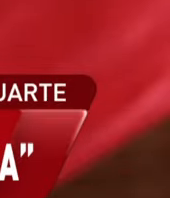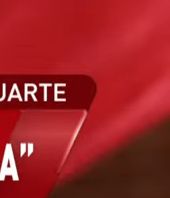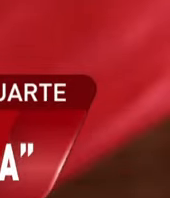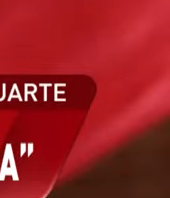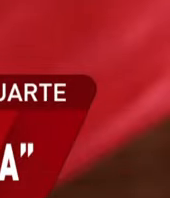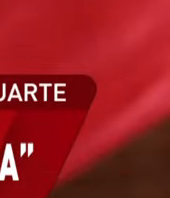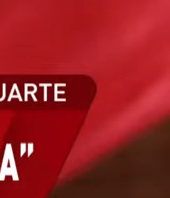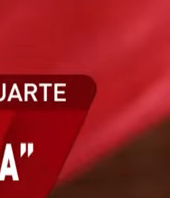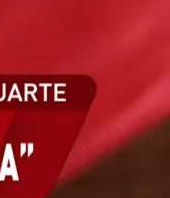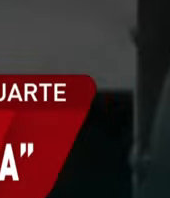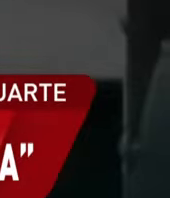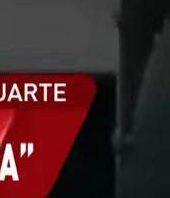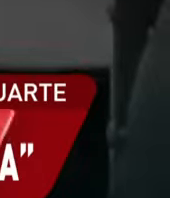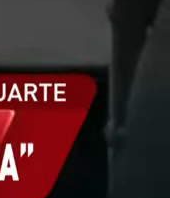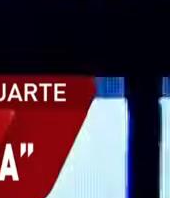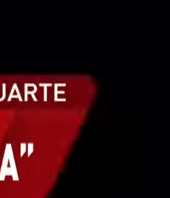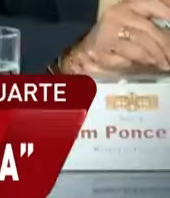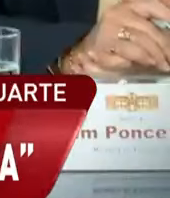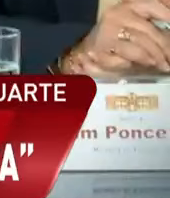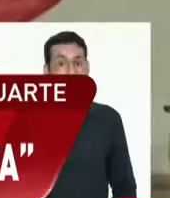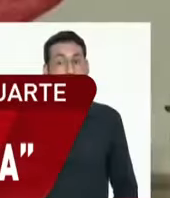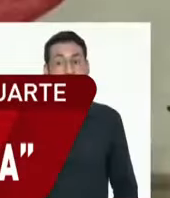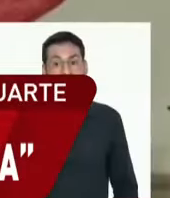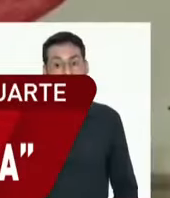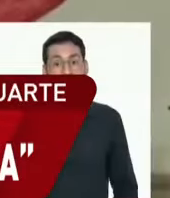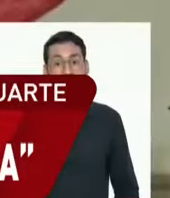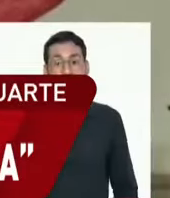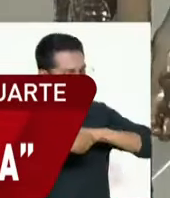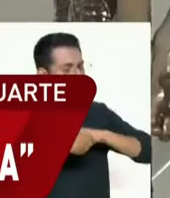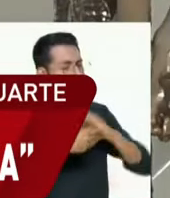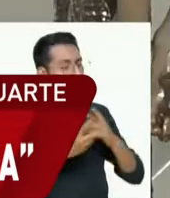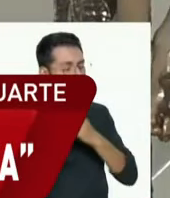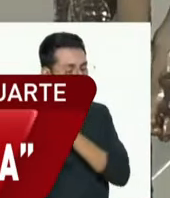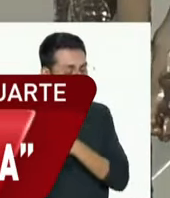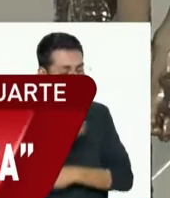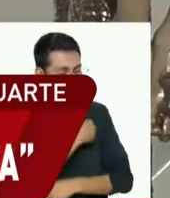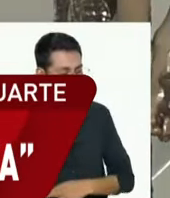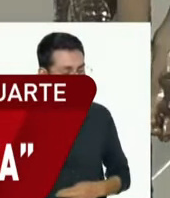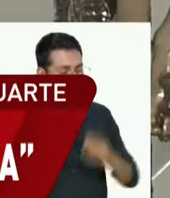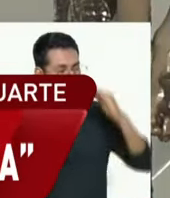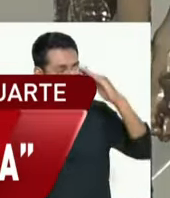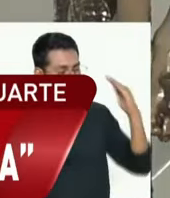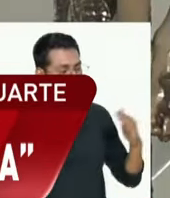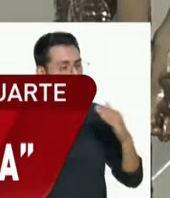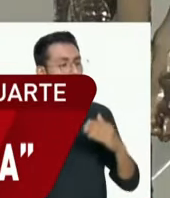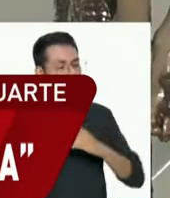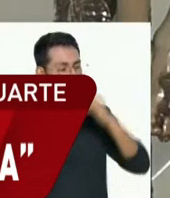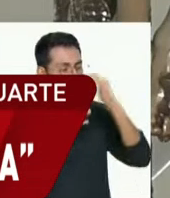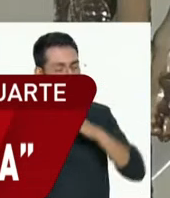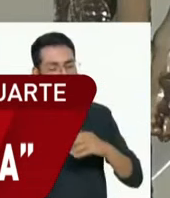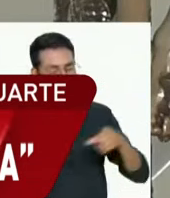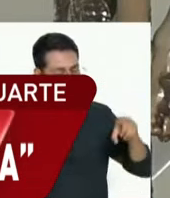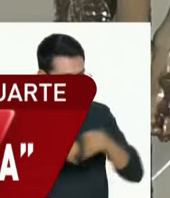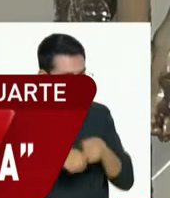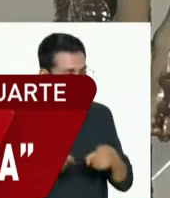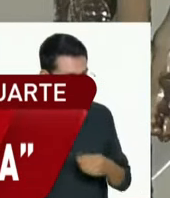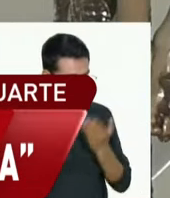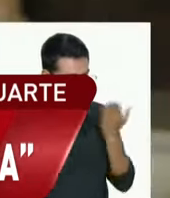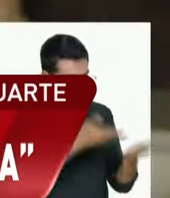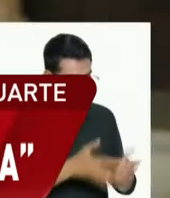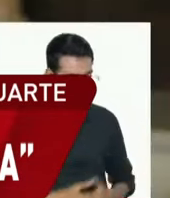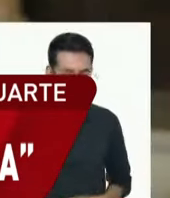el Rolex de la presidenta no sea auténtico, comentó que ella, ¿no? Ella, la ministra, había comprado